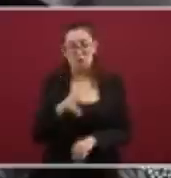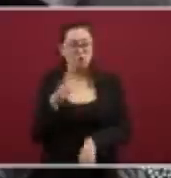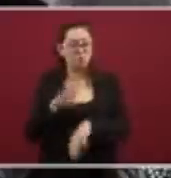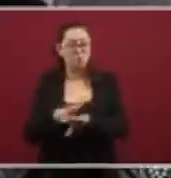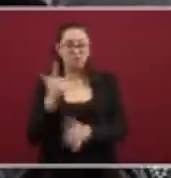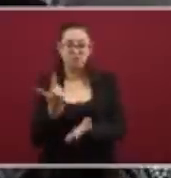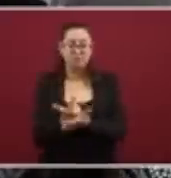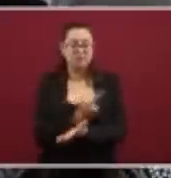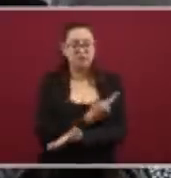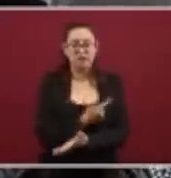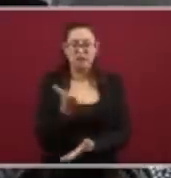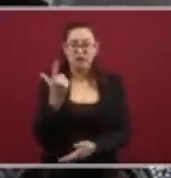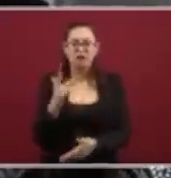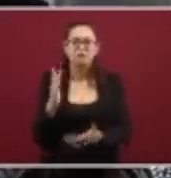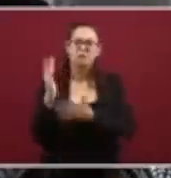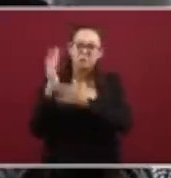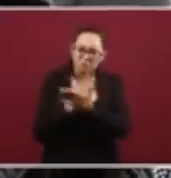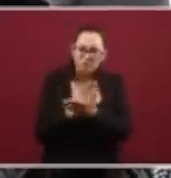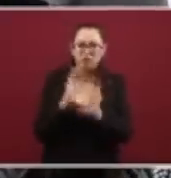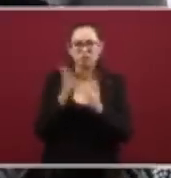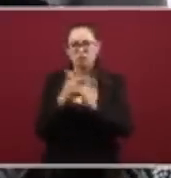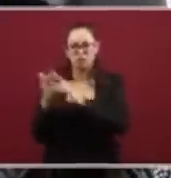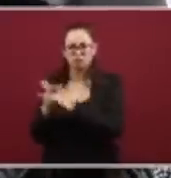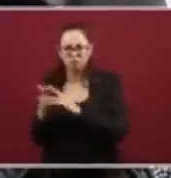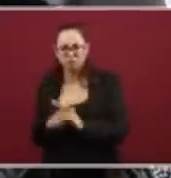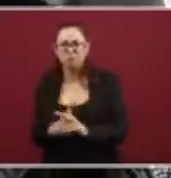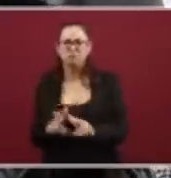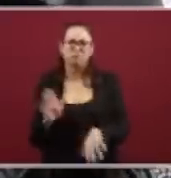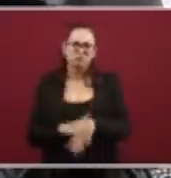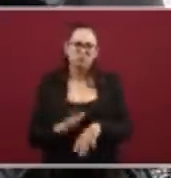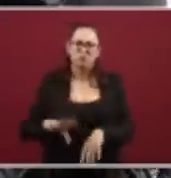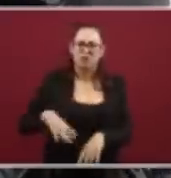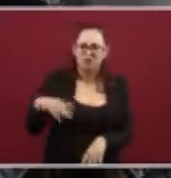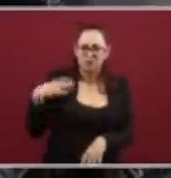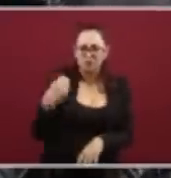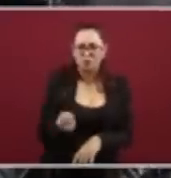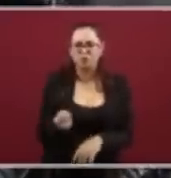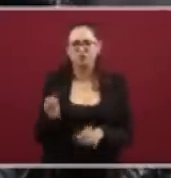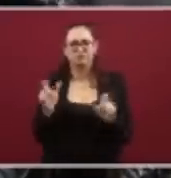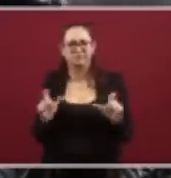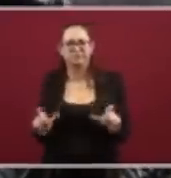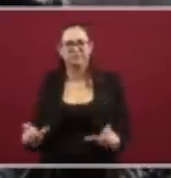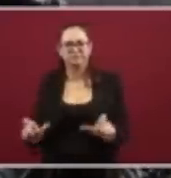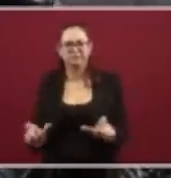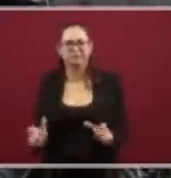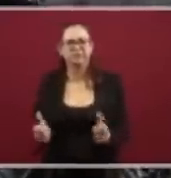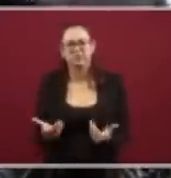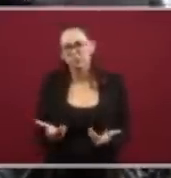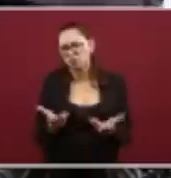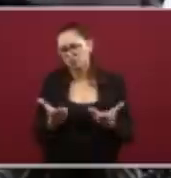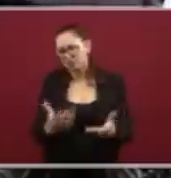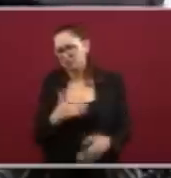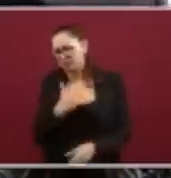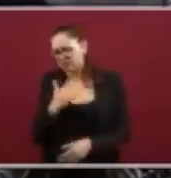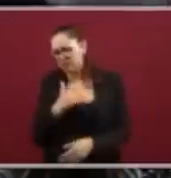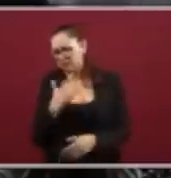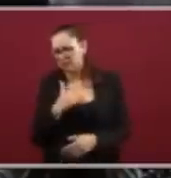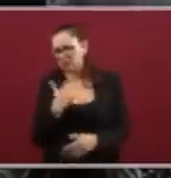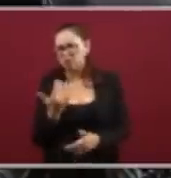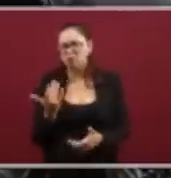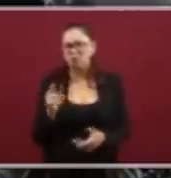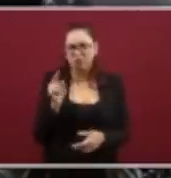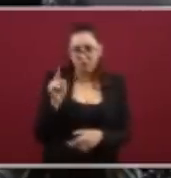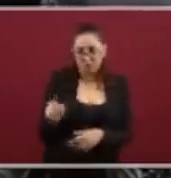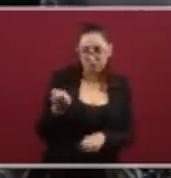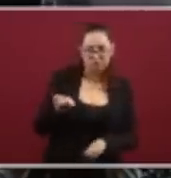la baja de homicidios el tema de que se ha reforzado las fuerzas federales qué opinión le merece esta disminución en ese en ese